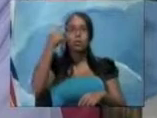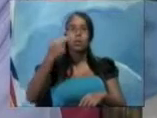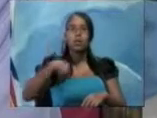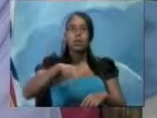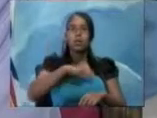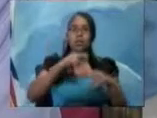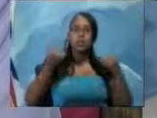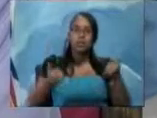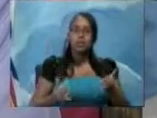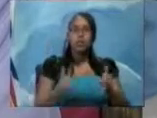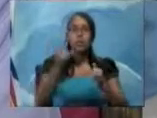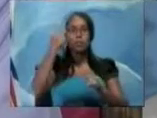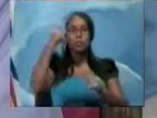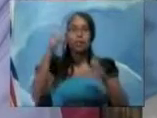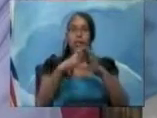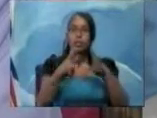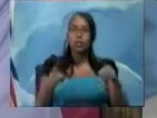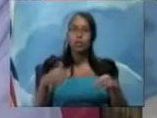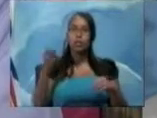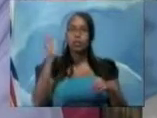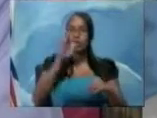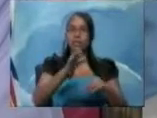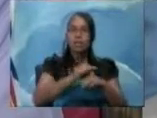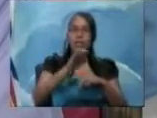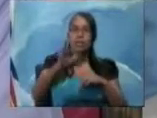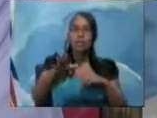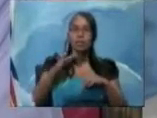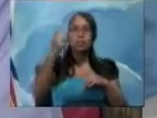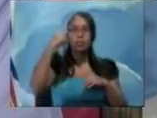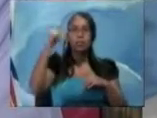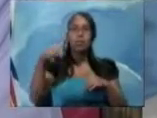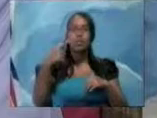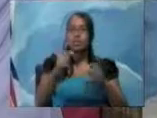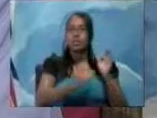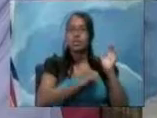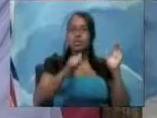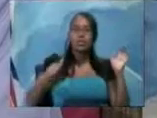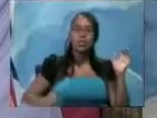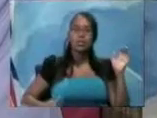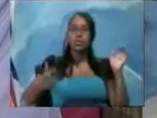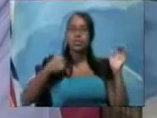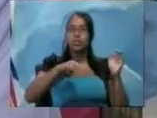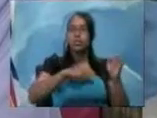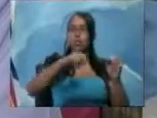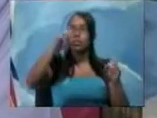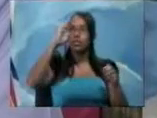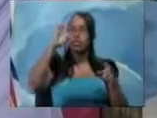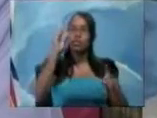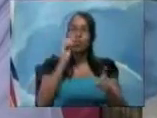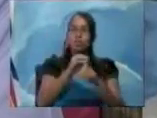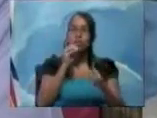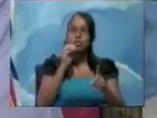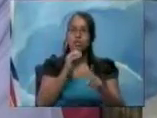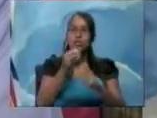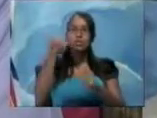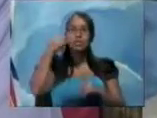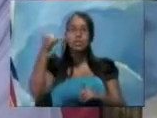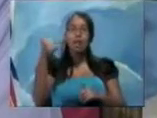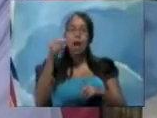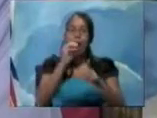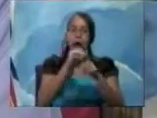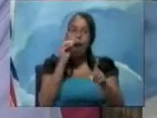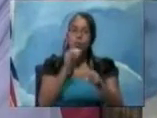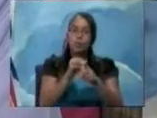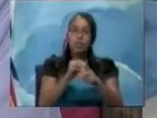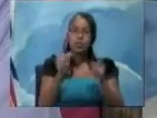y para todos los que están lejos para cuanto el Señor nuestro Dios llame y con otras muchas